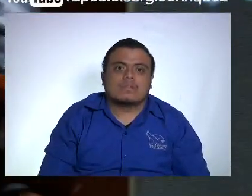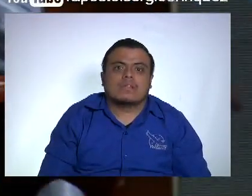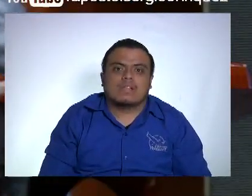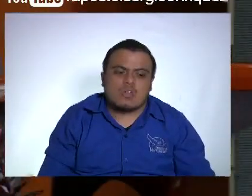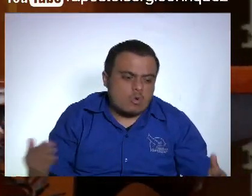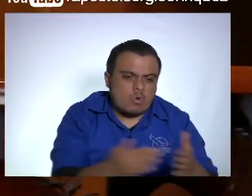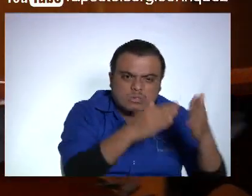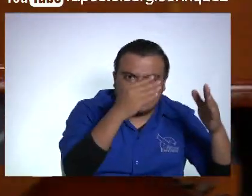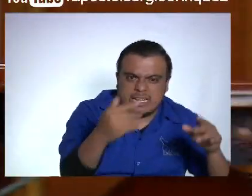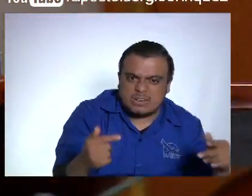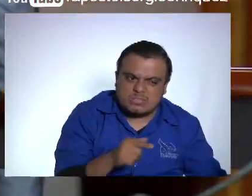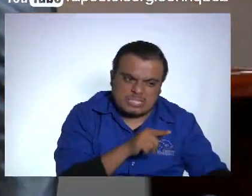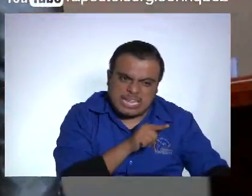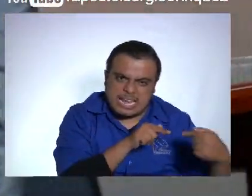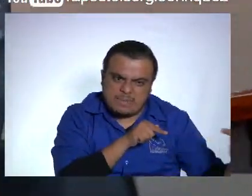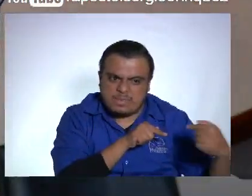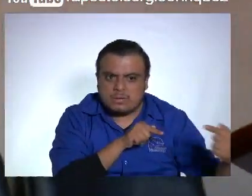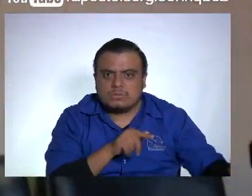tus enemigos.